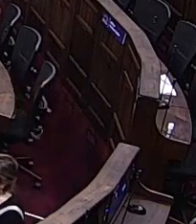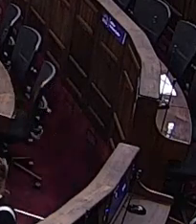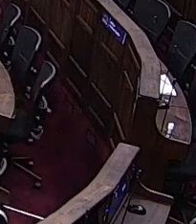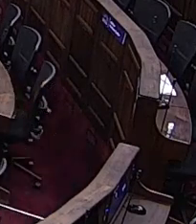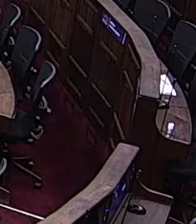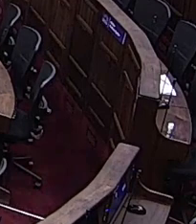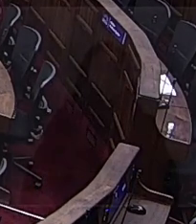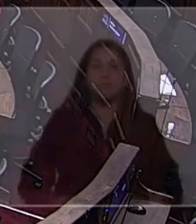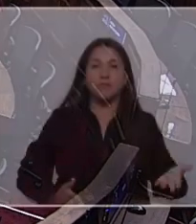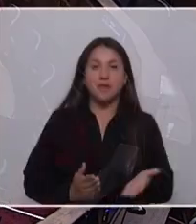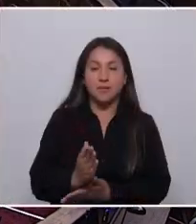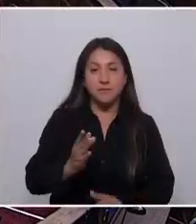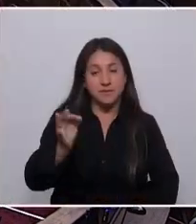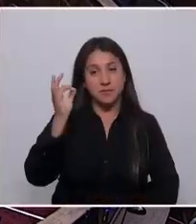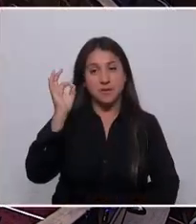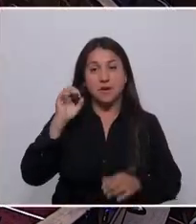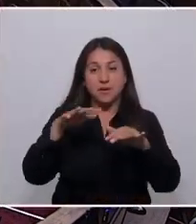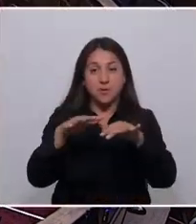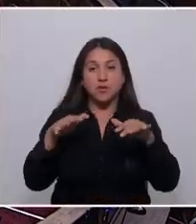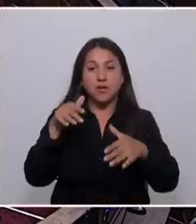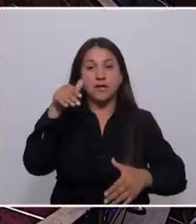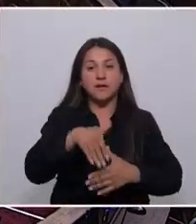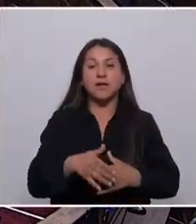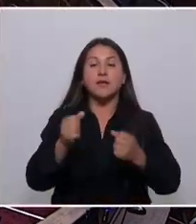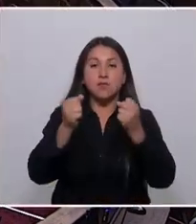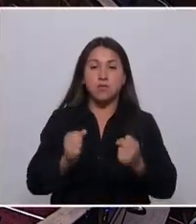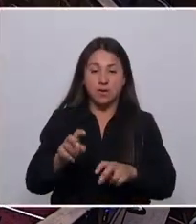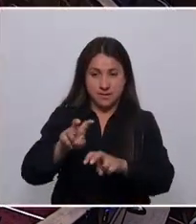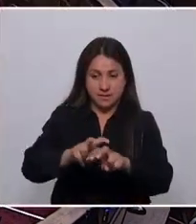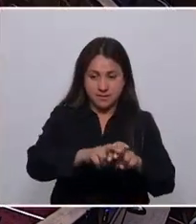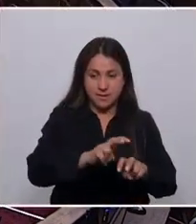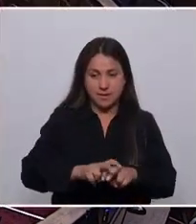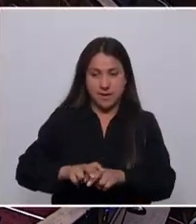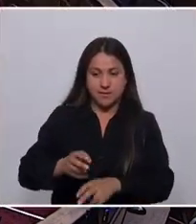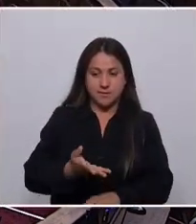Reiniciamos la sesión de la tarde, pueden tomar asiento.